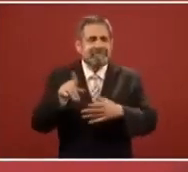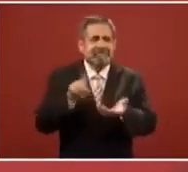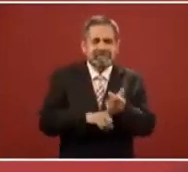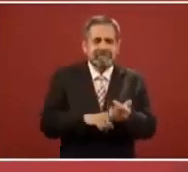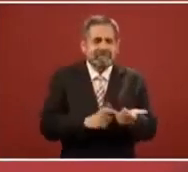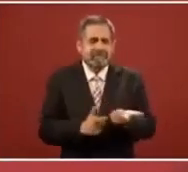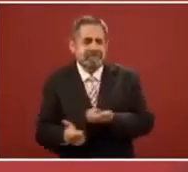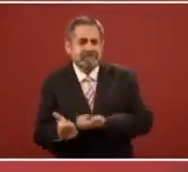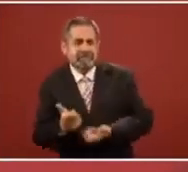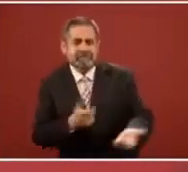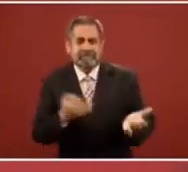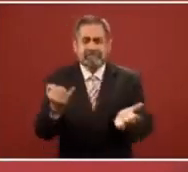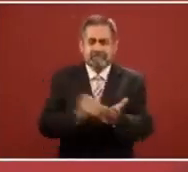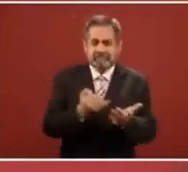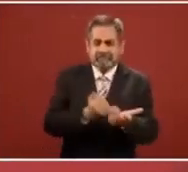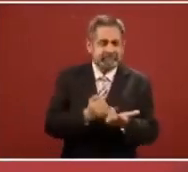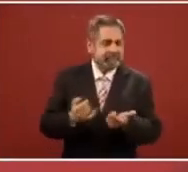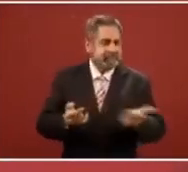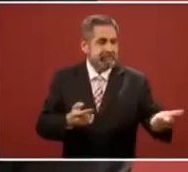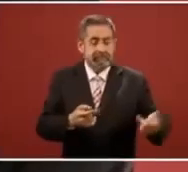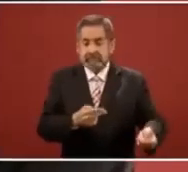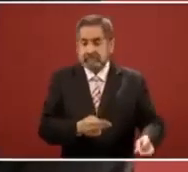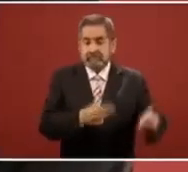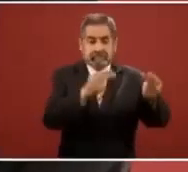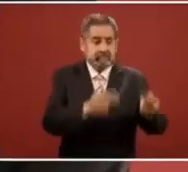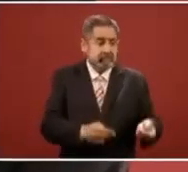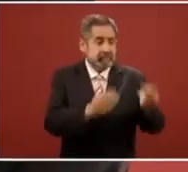el auge de los despachos fiscales,